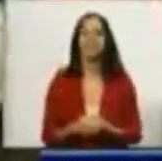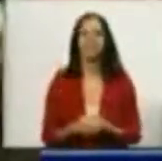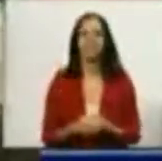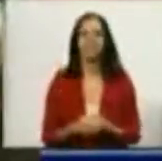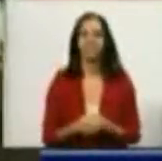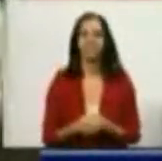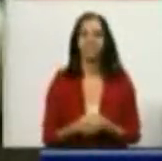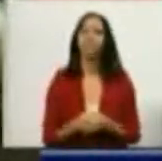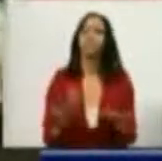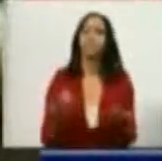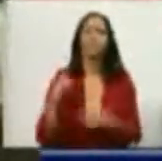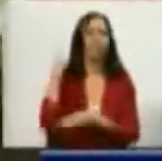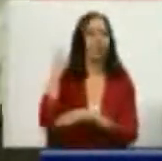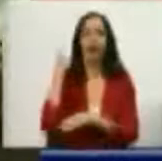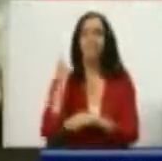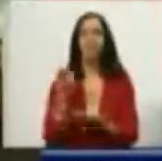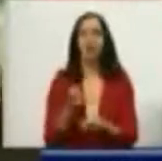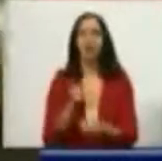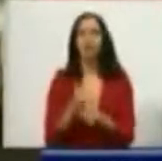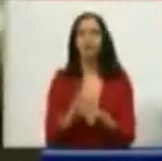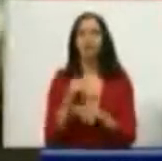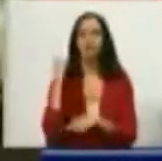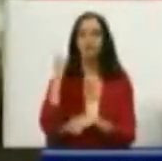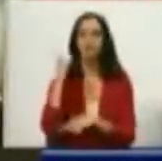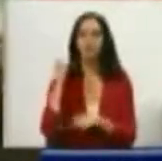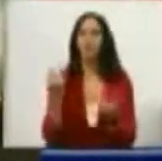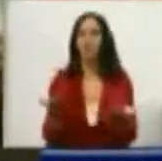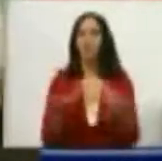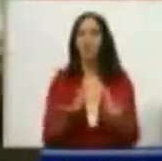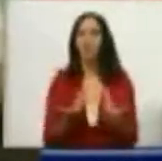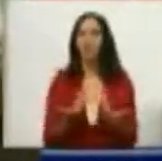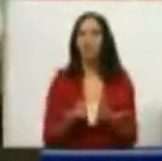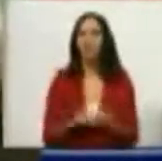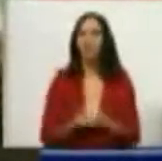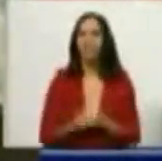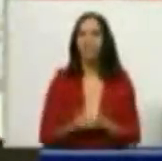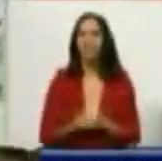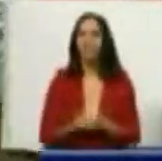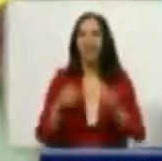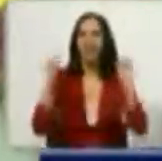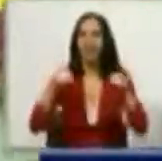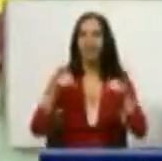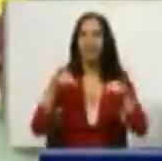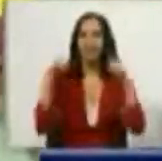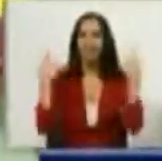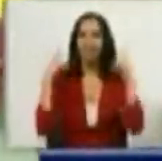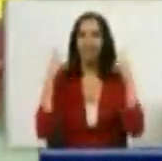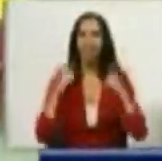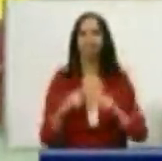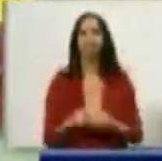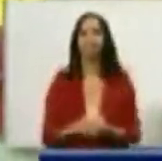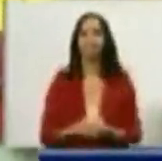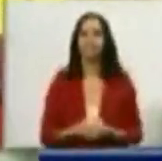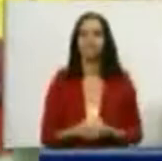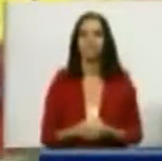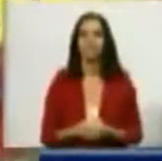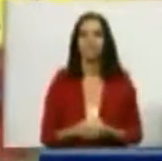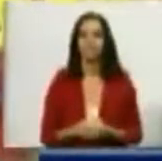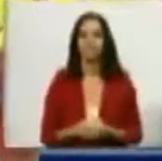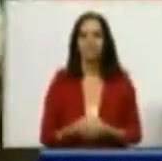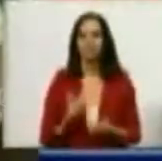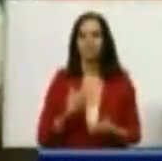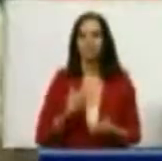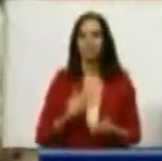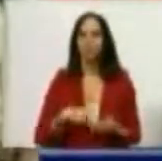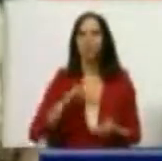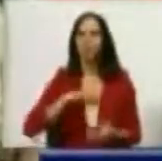y nos van a dar el regalo de la serie del Caribe aquí en el estado de y yo estoy